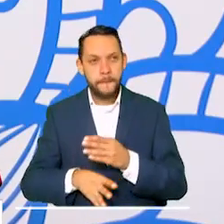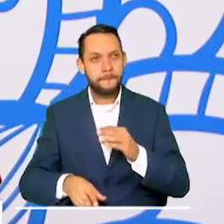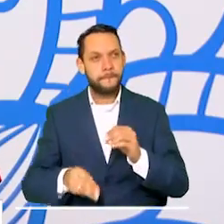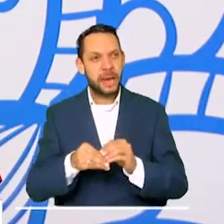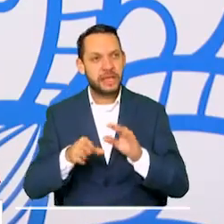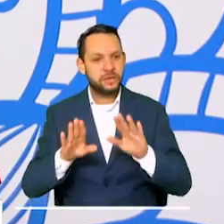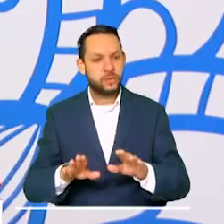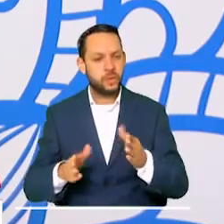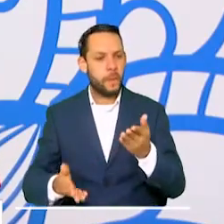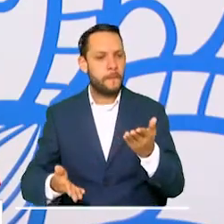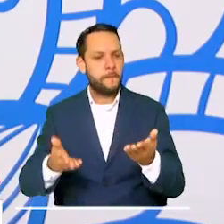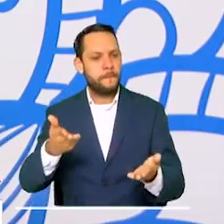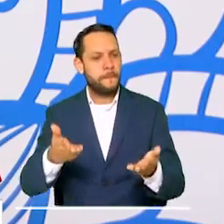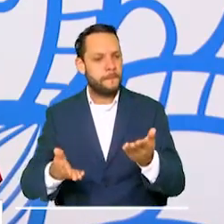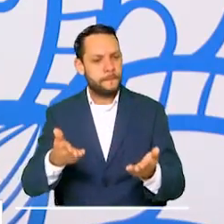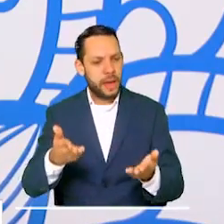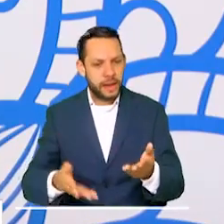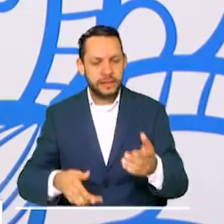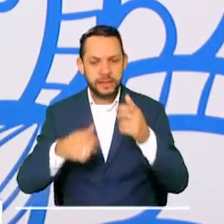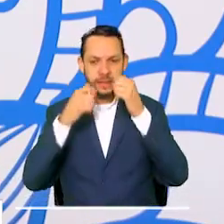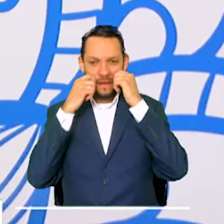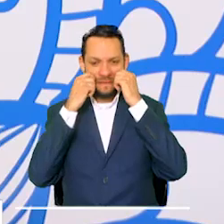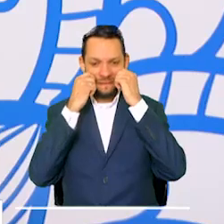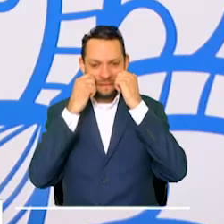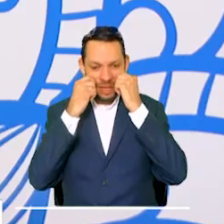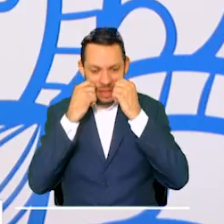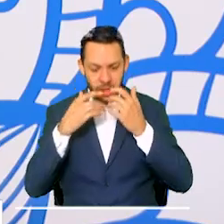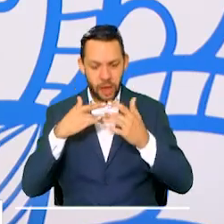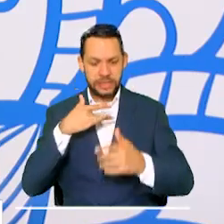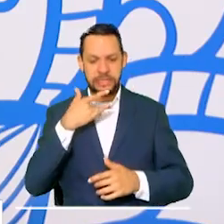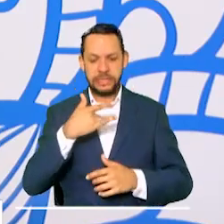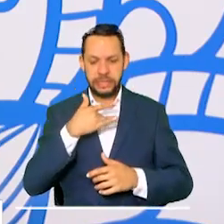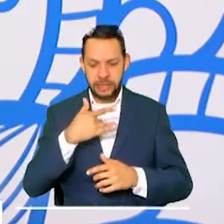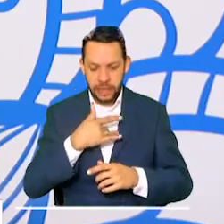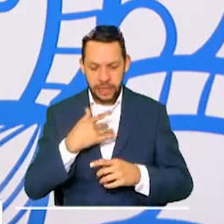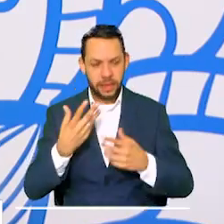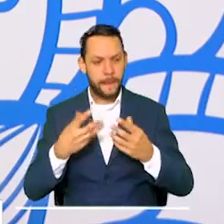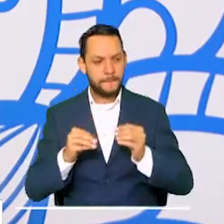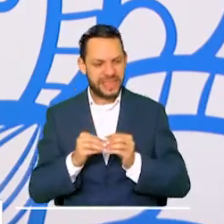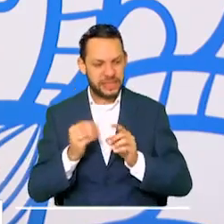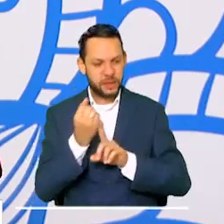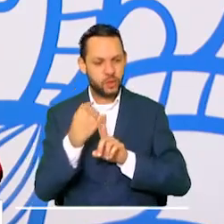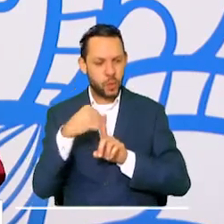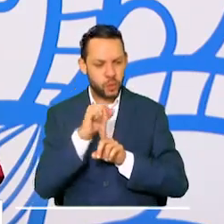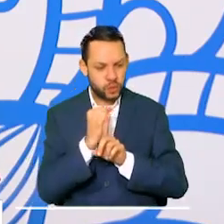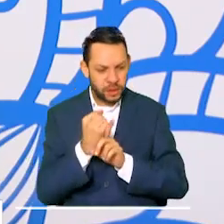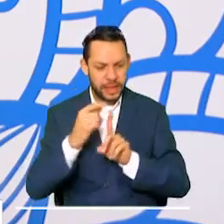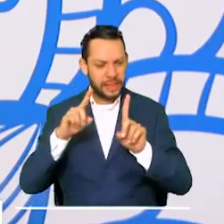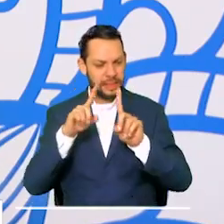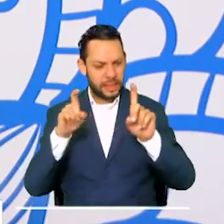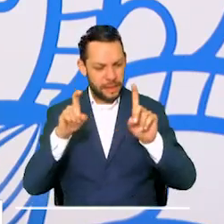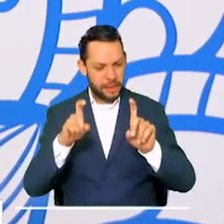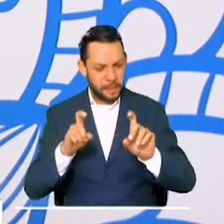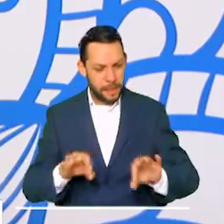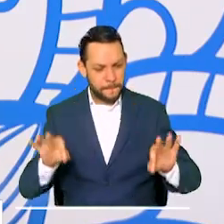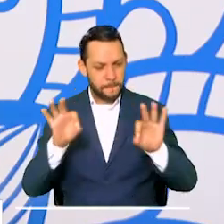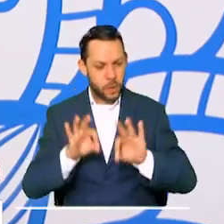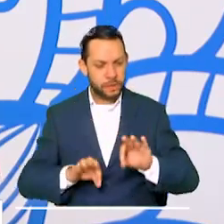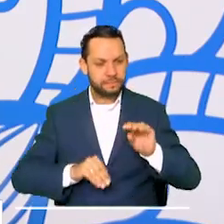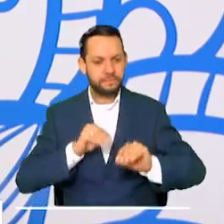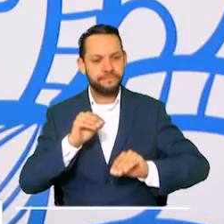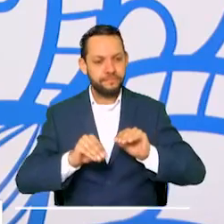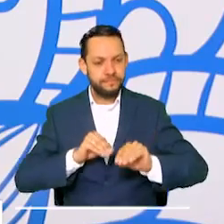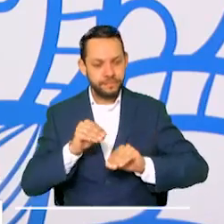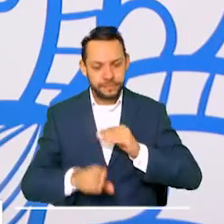balance físico, emocional, psicológico, social. Entonces, cuando entendemos la salud como un todo, vemos